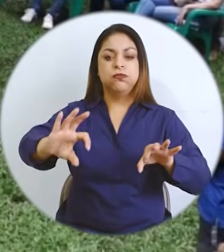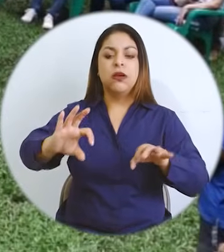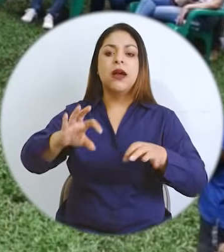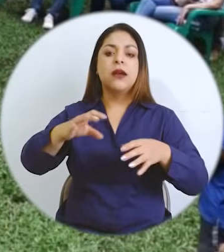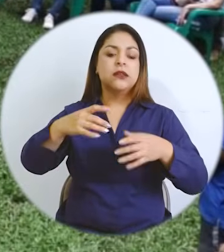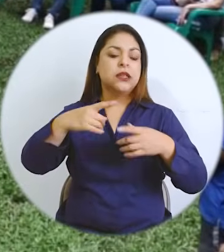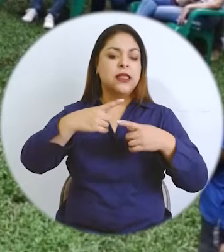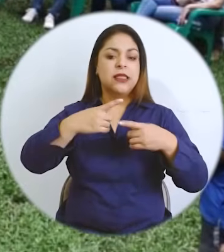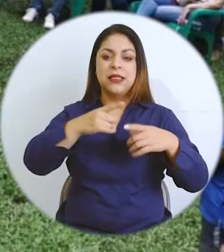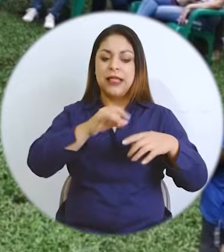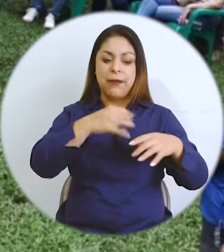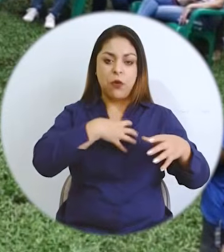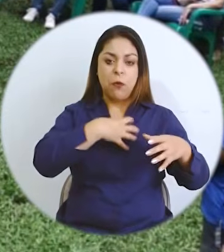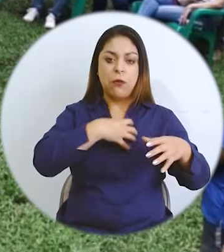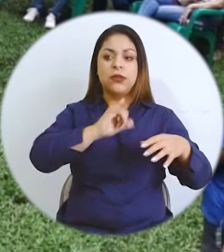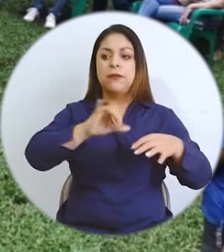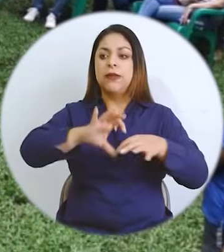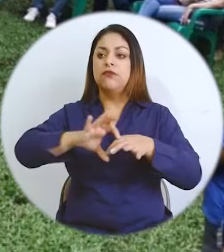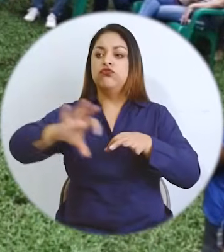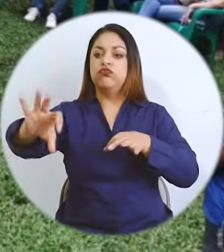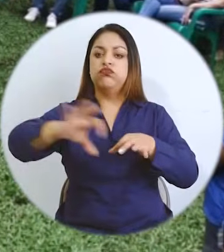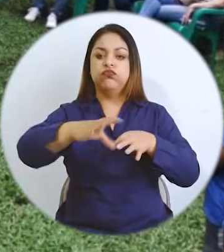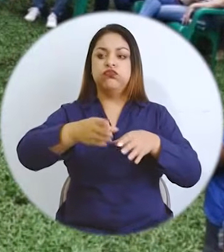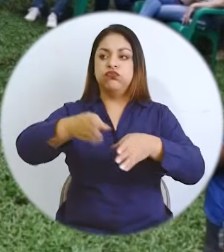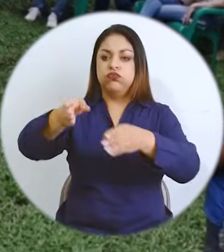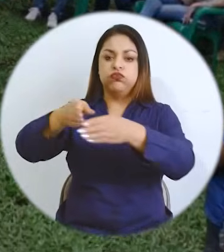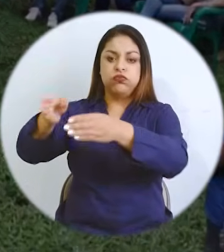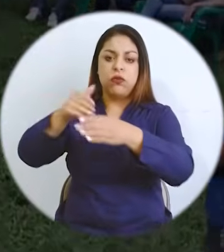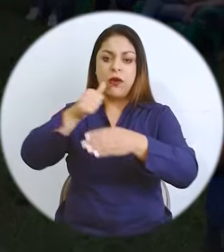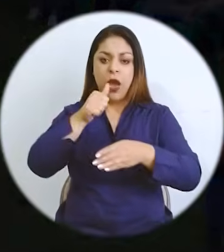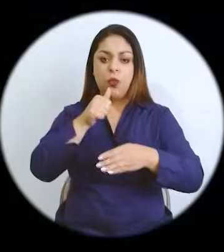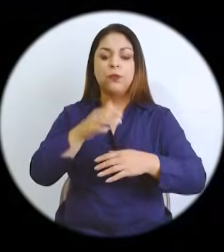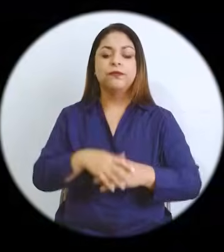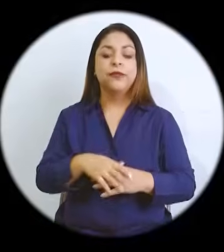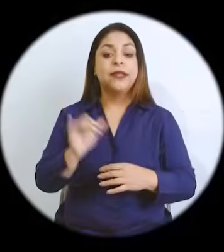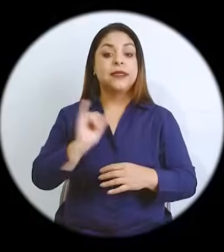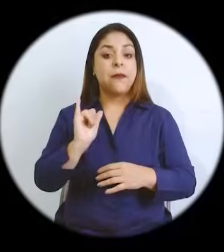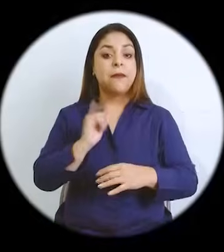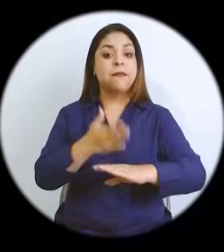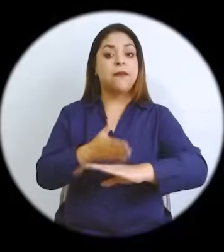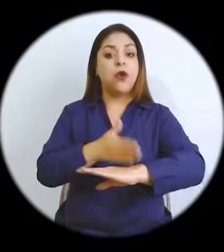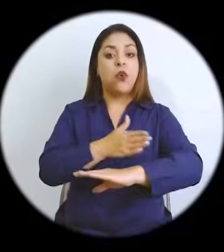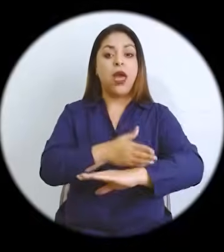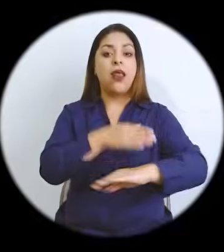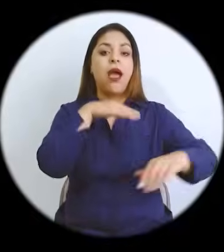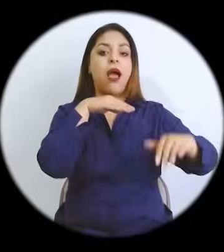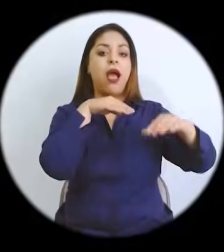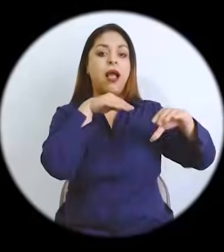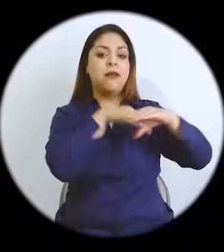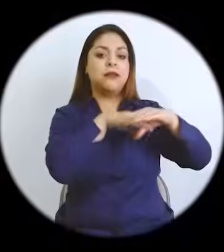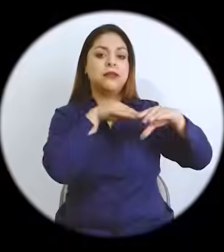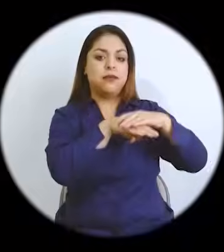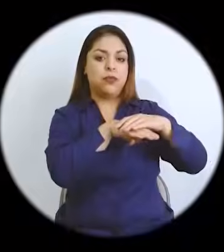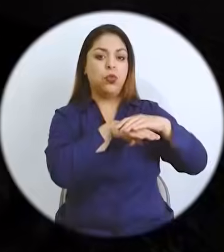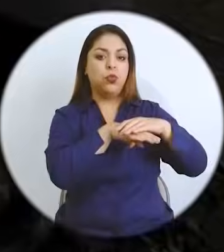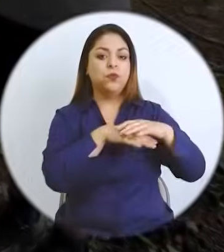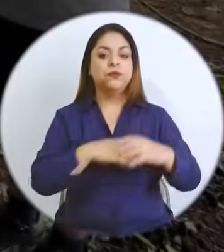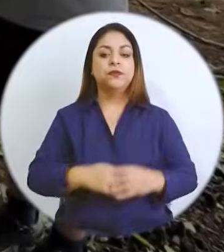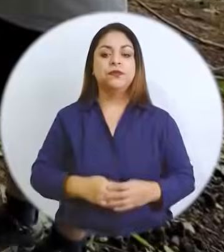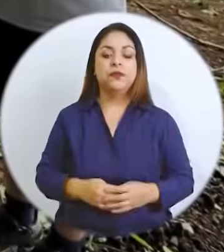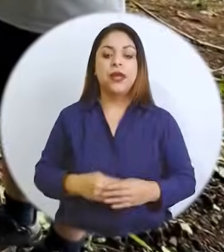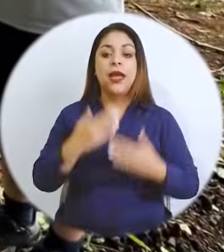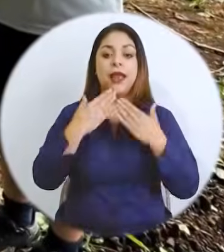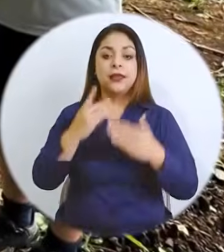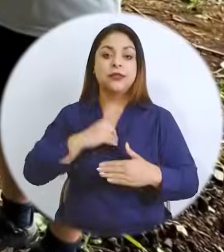red de distribución, mejorar lo que es el almacenamiento. Bueno, gracias a Dios ya este año se